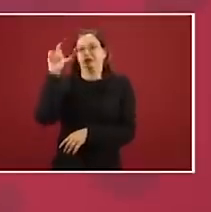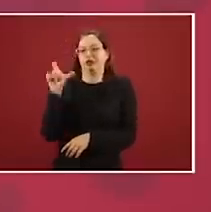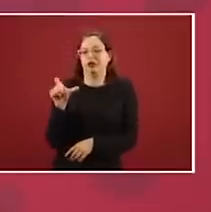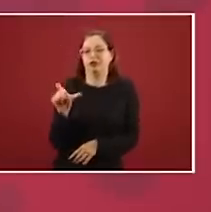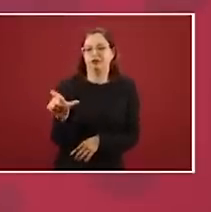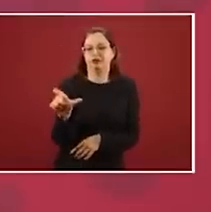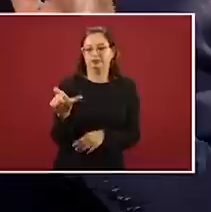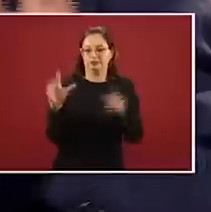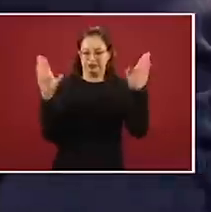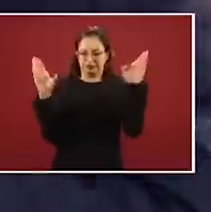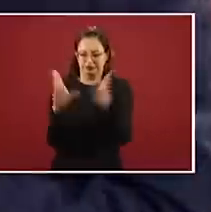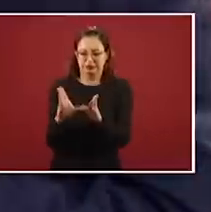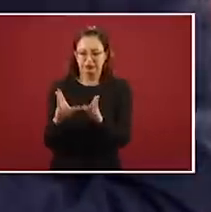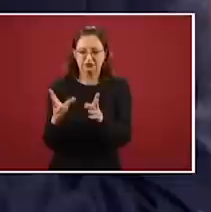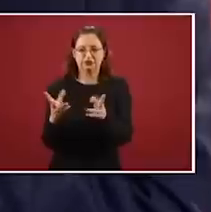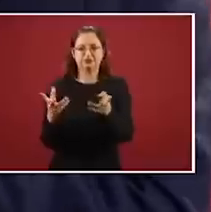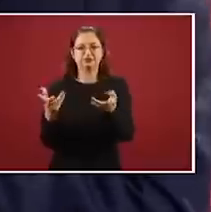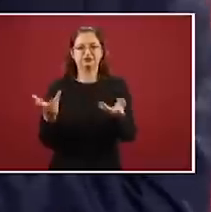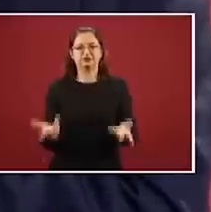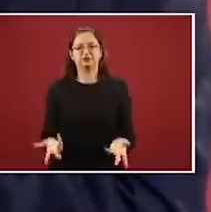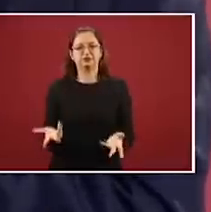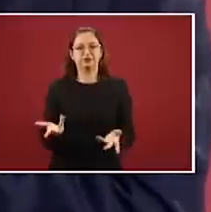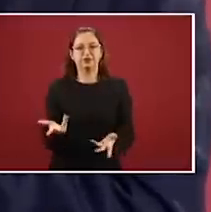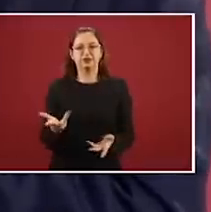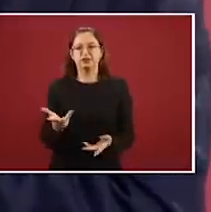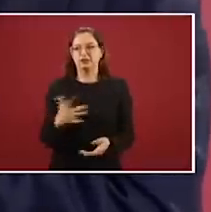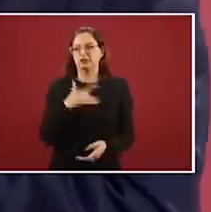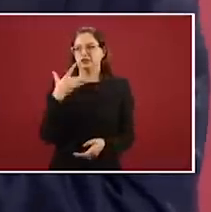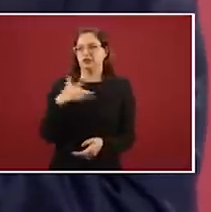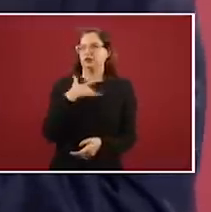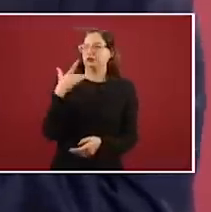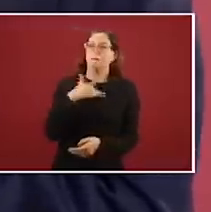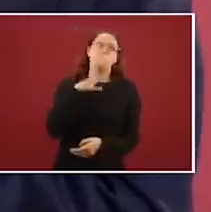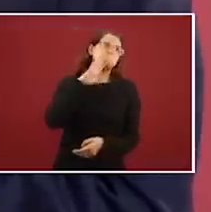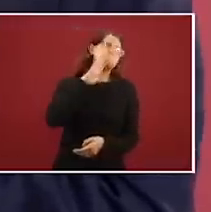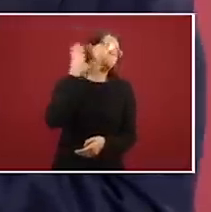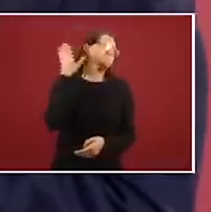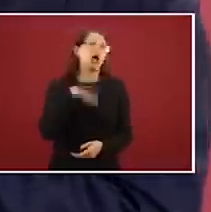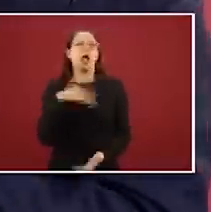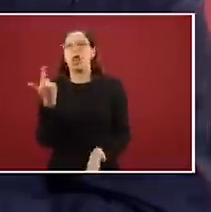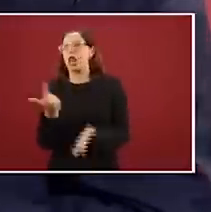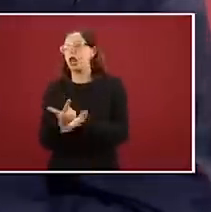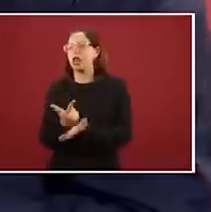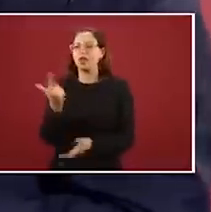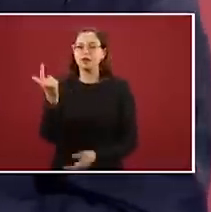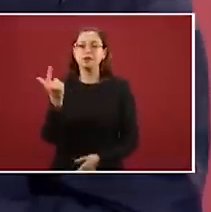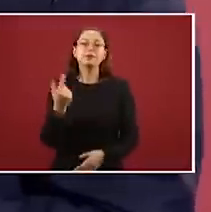o sea, puede ser hasta un sacrilegio, pues,